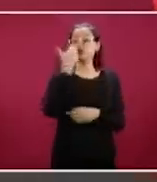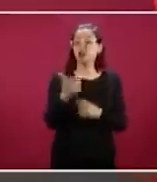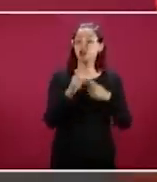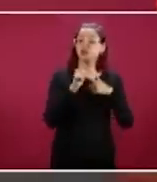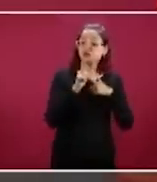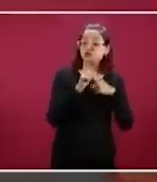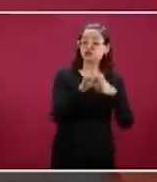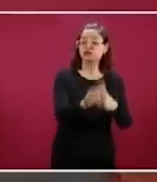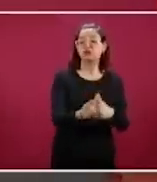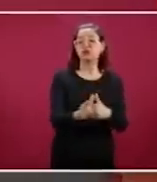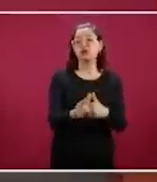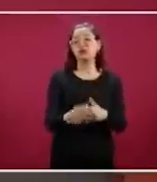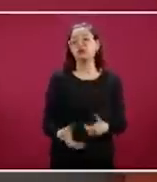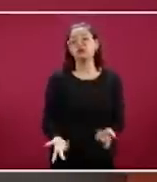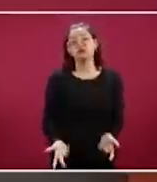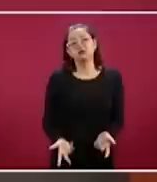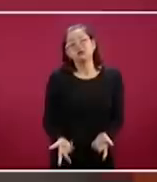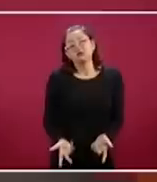por esa